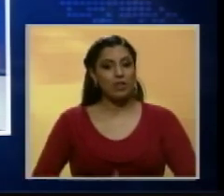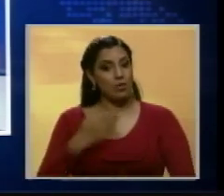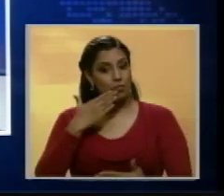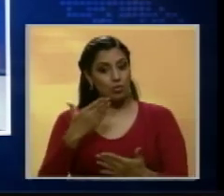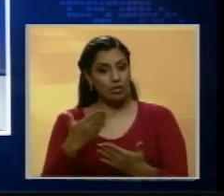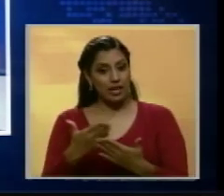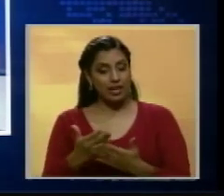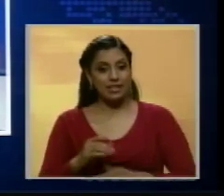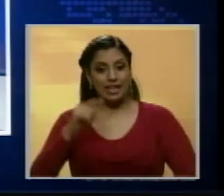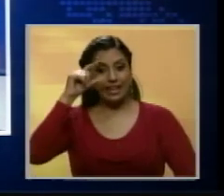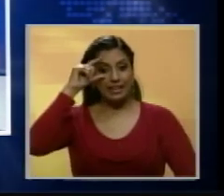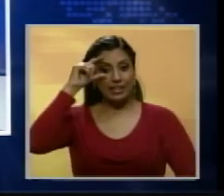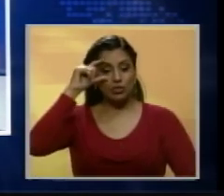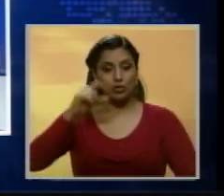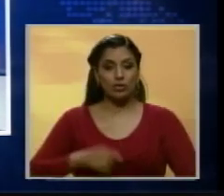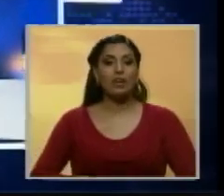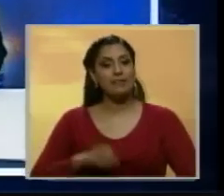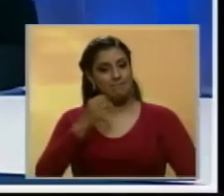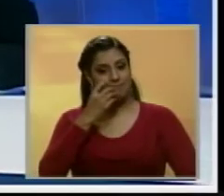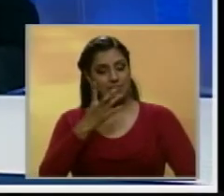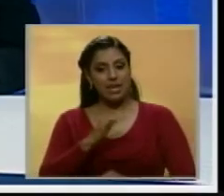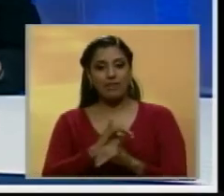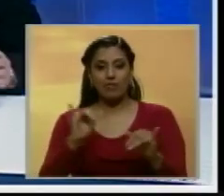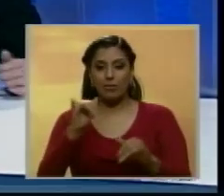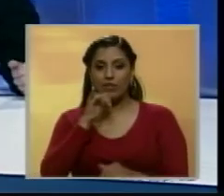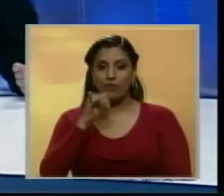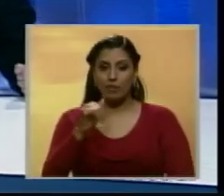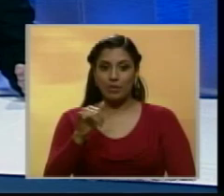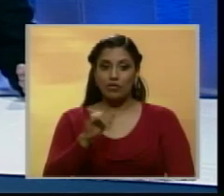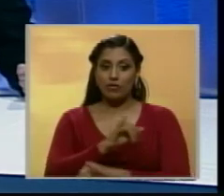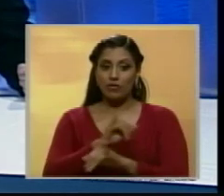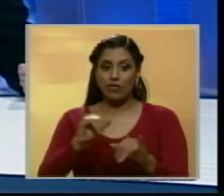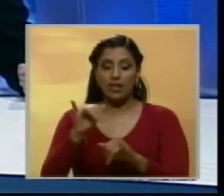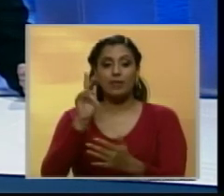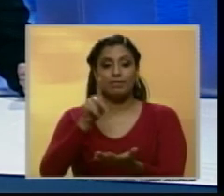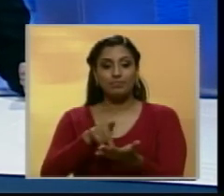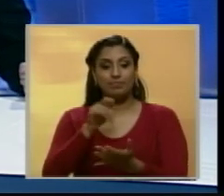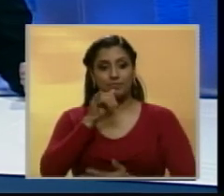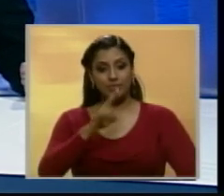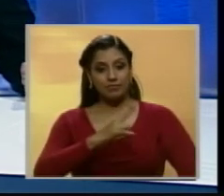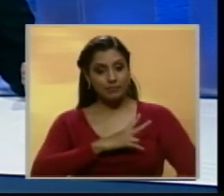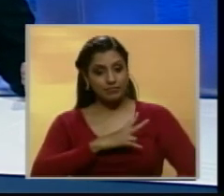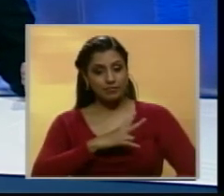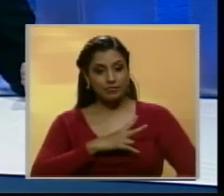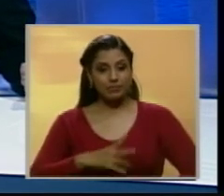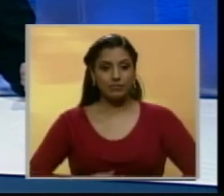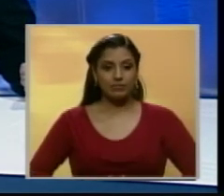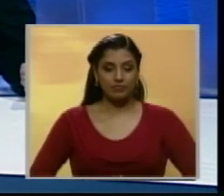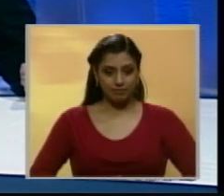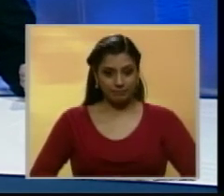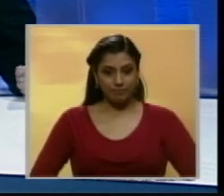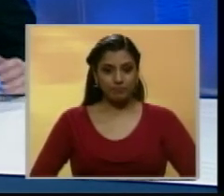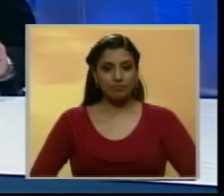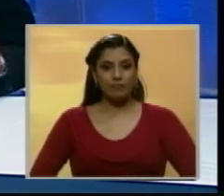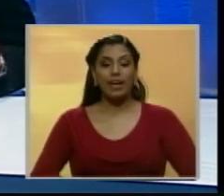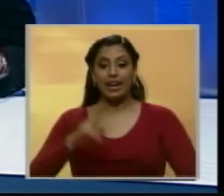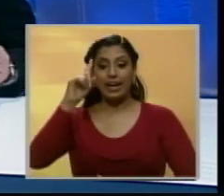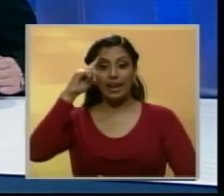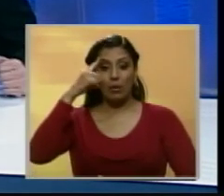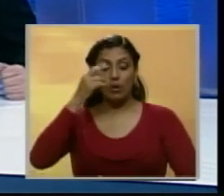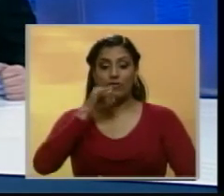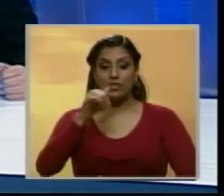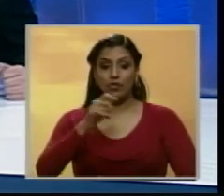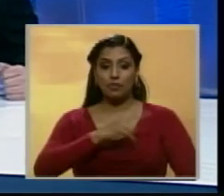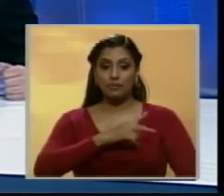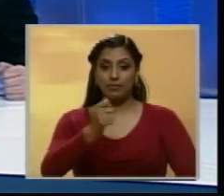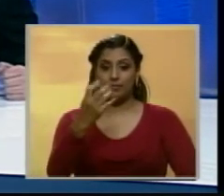Muchísimas gracias, Liz. Bien, y con estas informaciones finalizamos la presente emisión de su noticiero Venevisión.